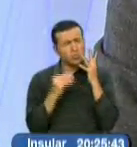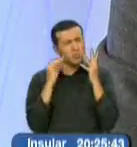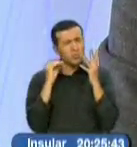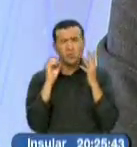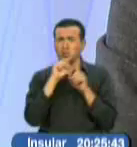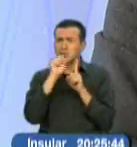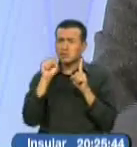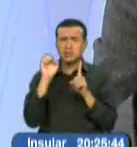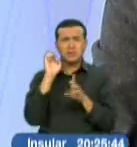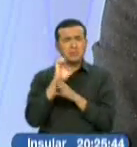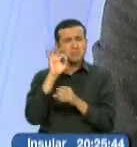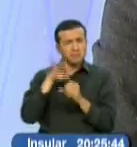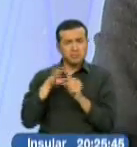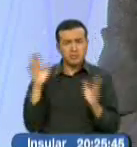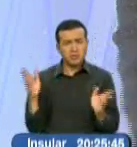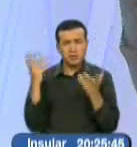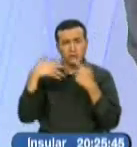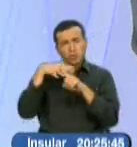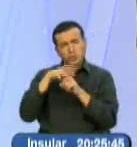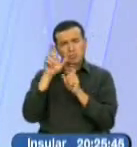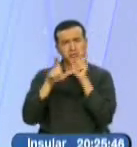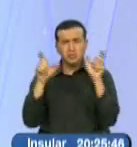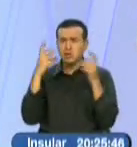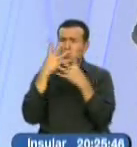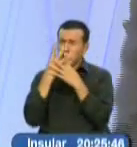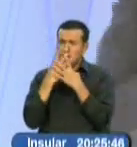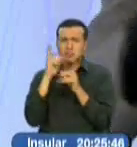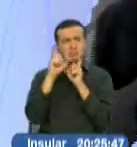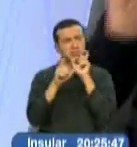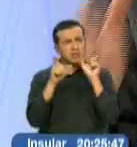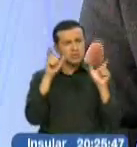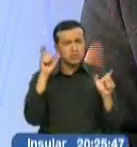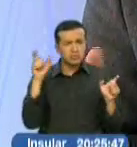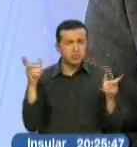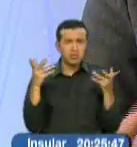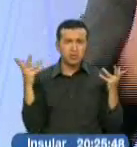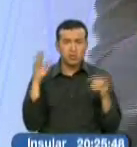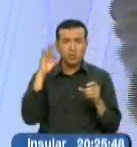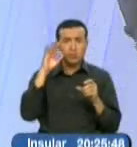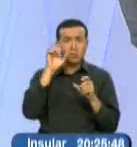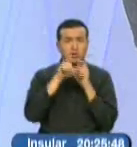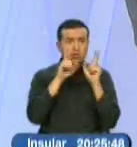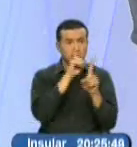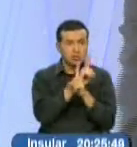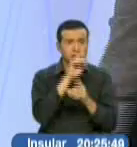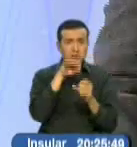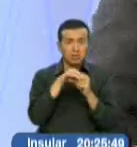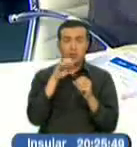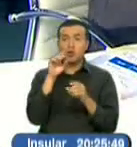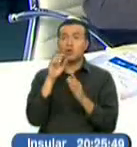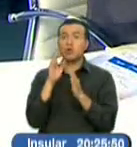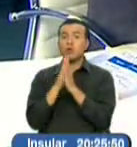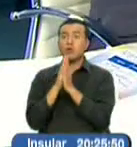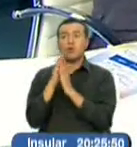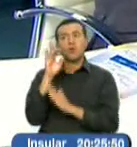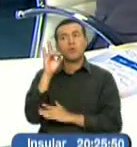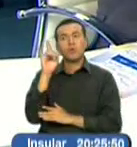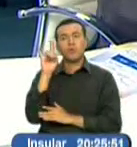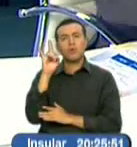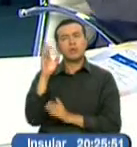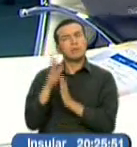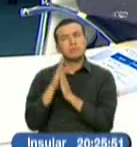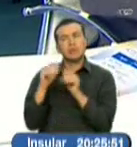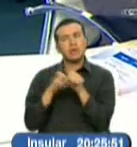sistema electoral ecuatoriano que fomenta la inclusión, las personas privadas de la libertad, en este caso el voto en casa, que acaba de Bolivia de pedirnos apoyo para